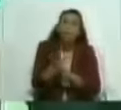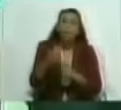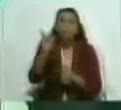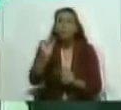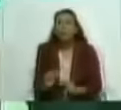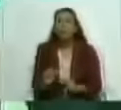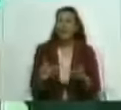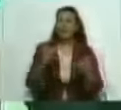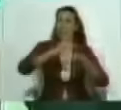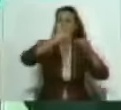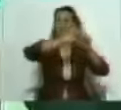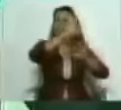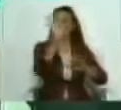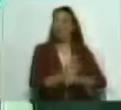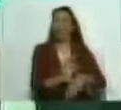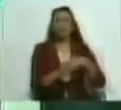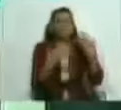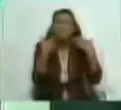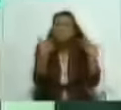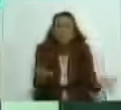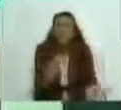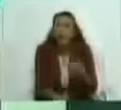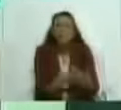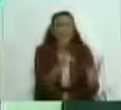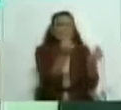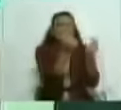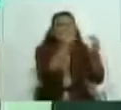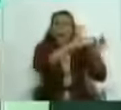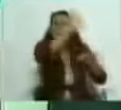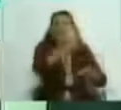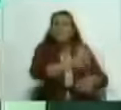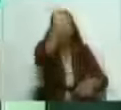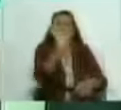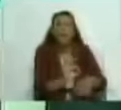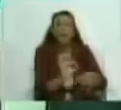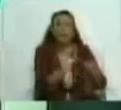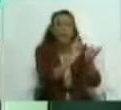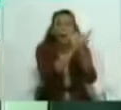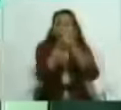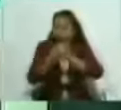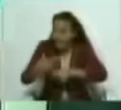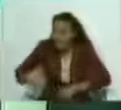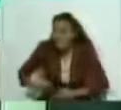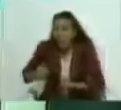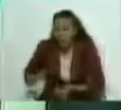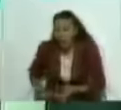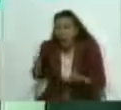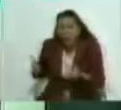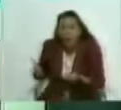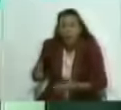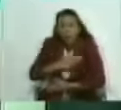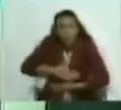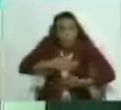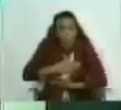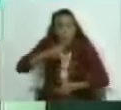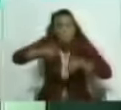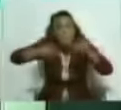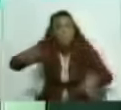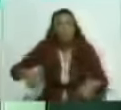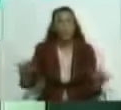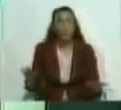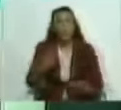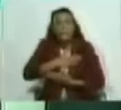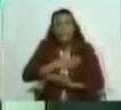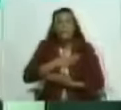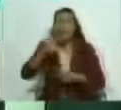lo importante. ¿Qué carrizo nos importa en las cifras si eso no se traduce en ese bolsillo de las venezolanas y los venezolanos para